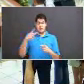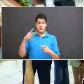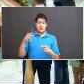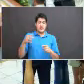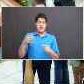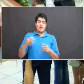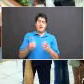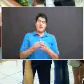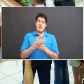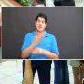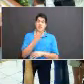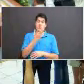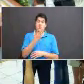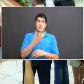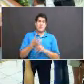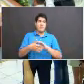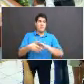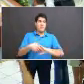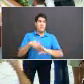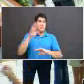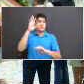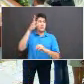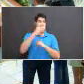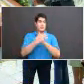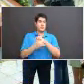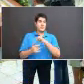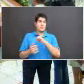sangre. Tomemos todos.